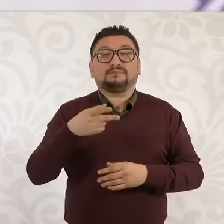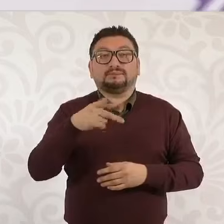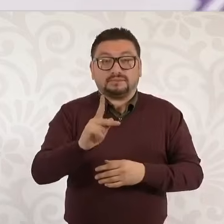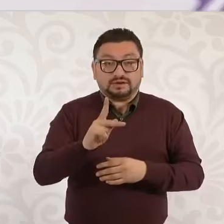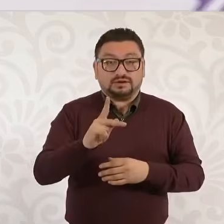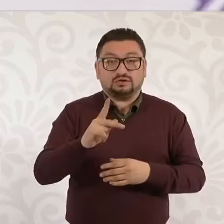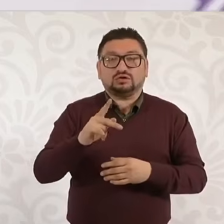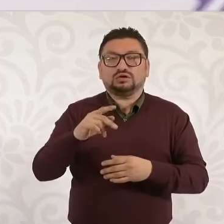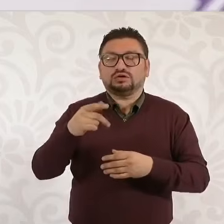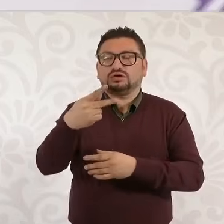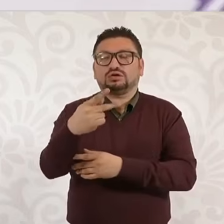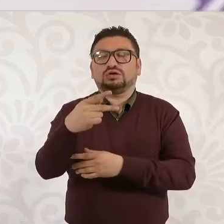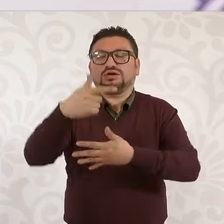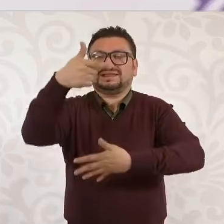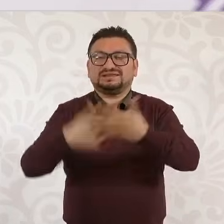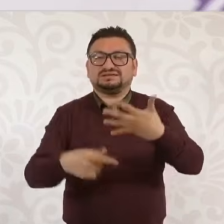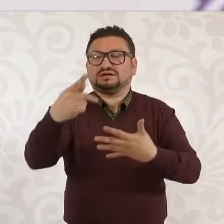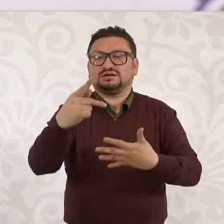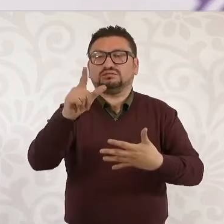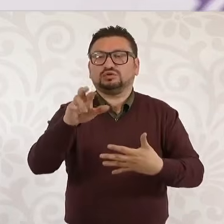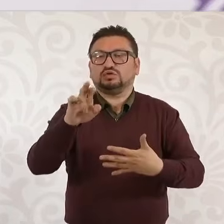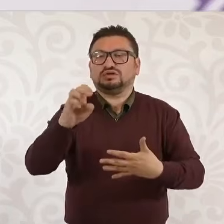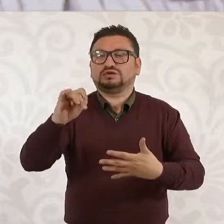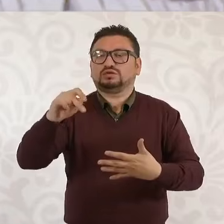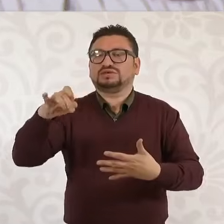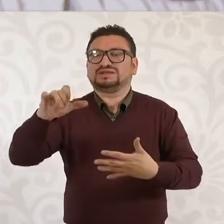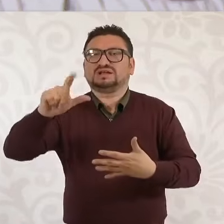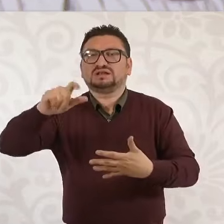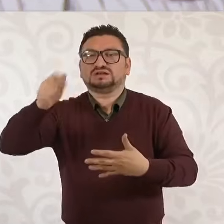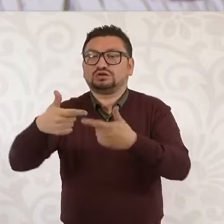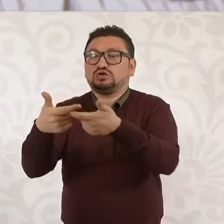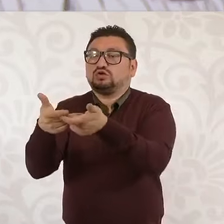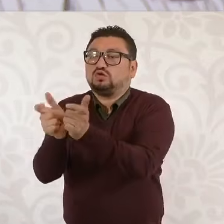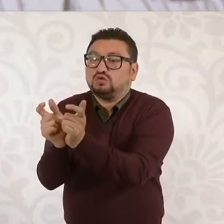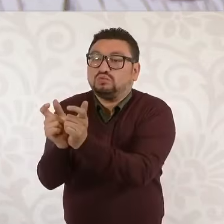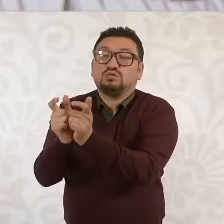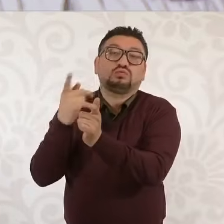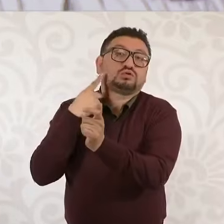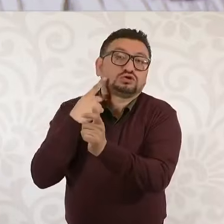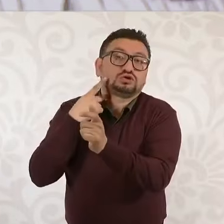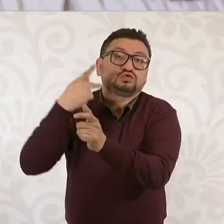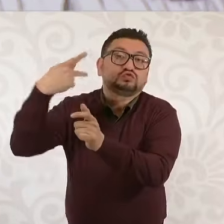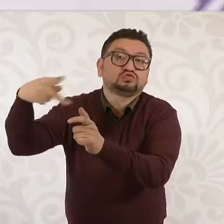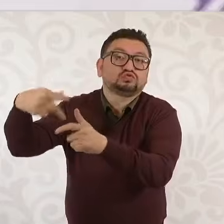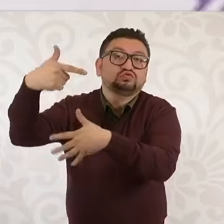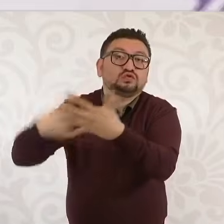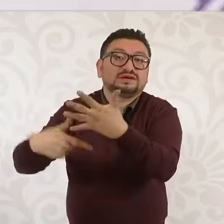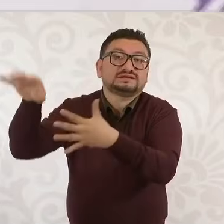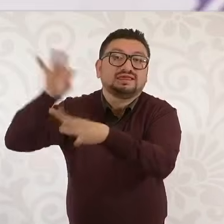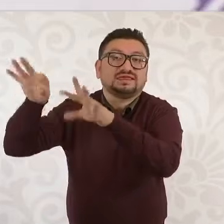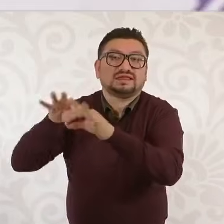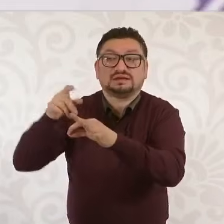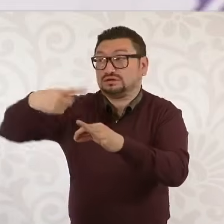Entonces, ¿qué se entiende por lista plurinominal? Pues la lista de las cúpulas de los partidos. En eso no está de acuerdo la gente. Lo